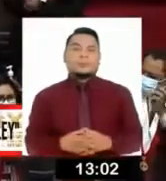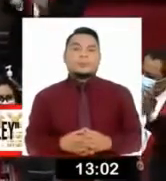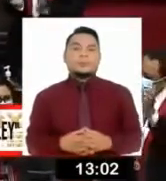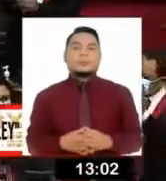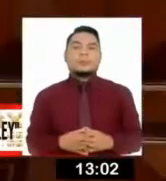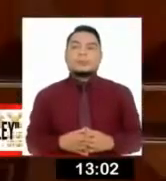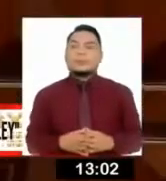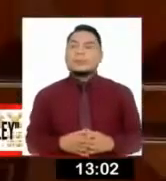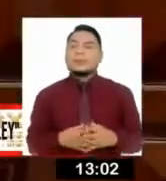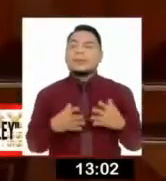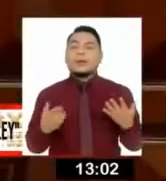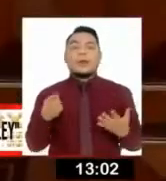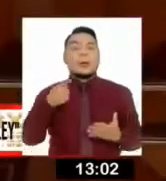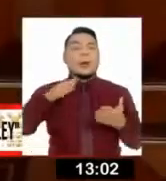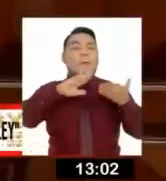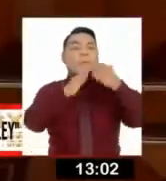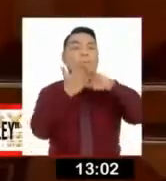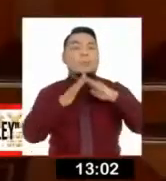El